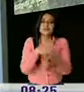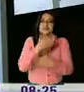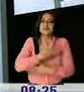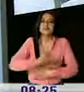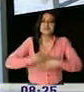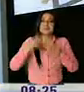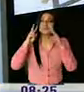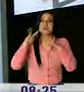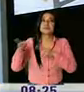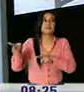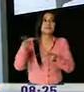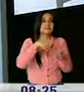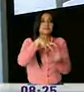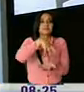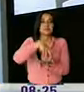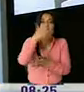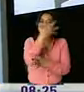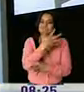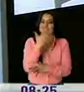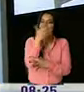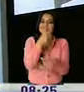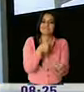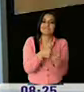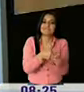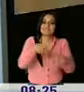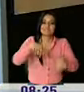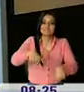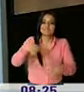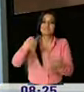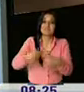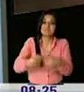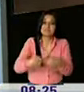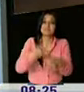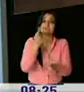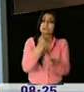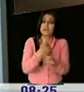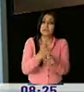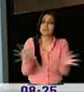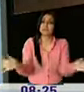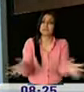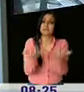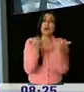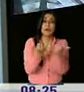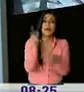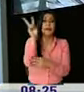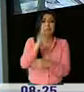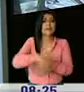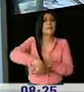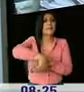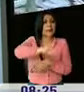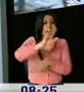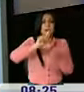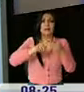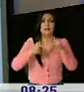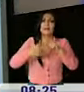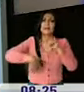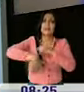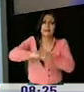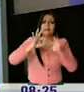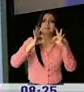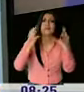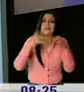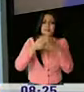esa provincia verde, muy cerquita de nuestro Quito. Así que anímese hoy viernes, vaya con los amigos, por ahí puede ser que